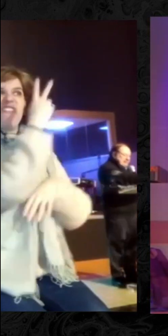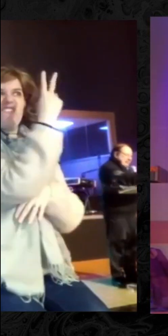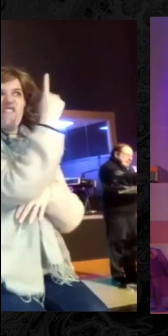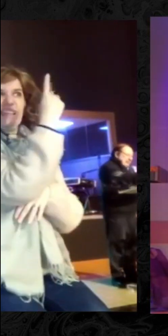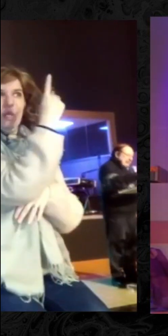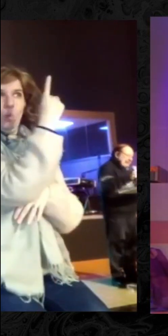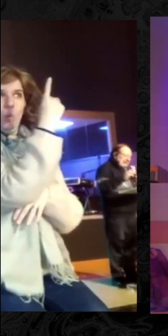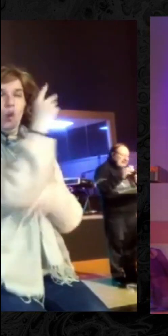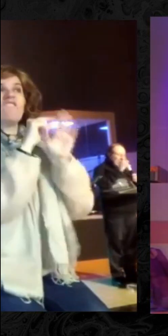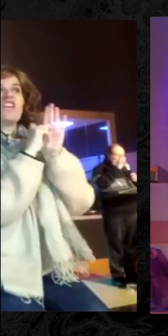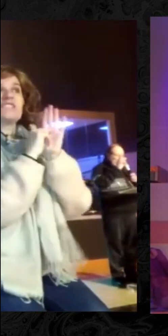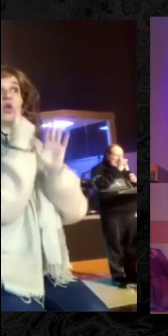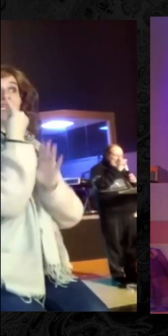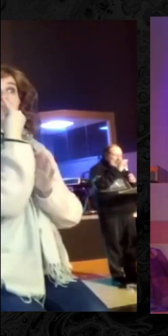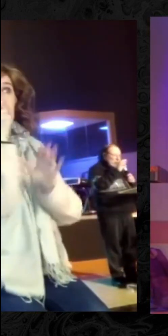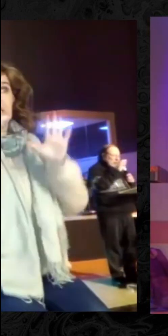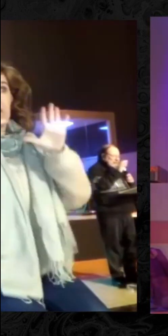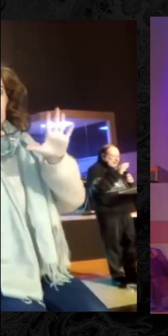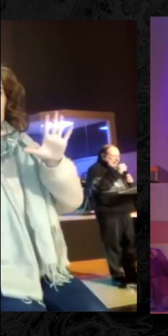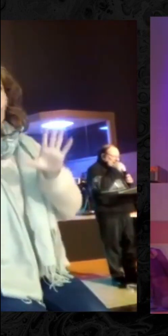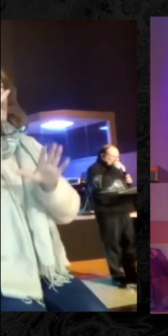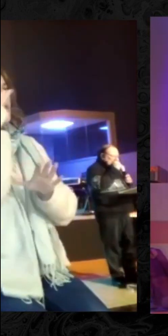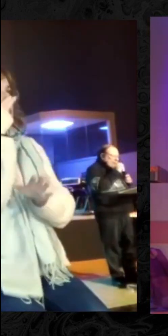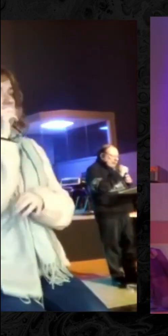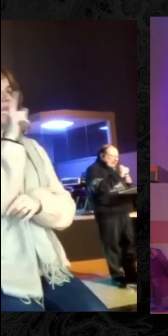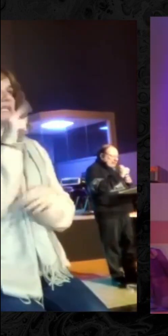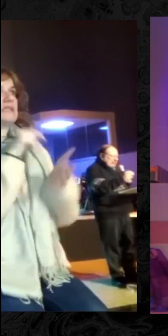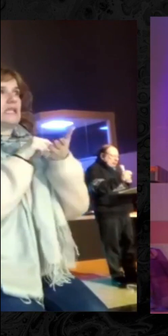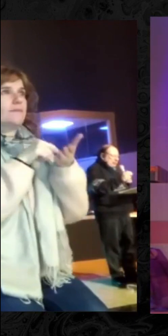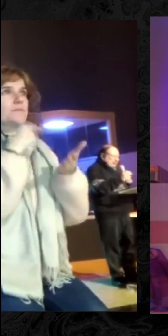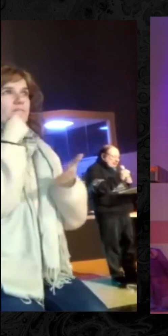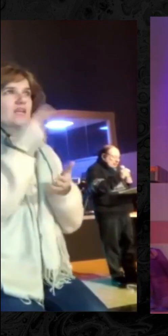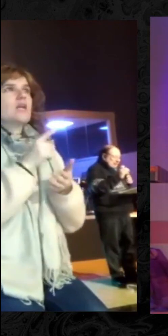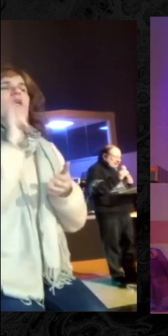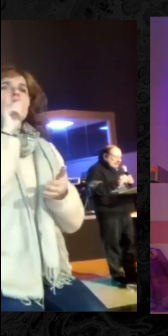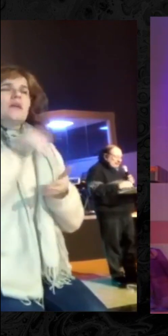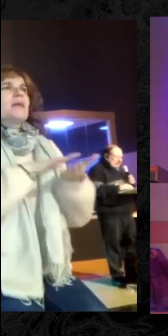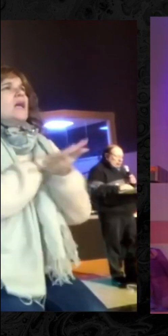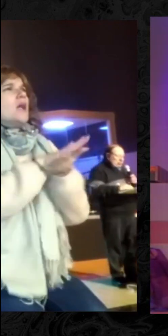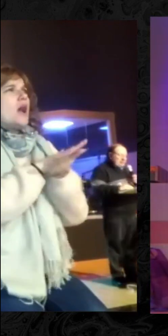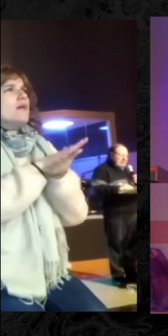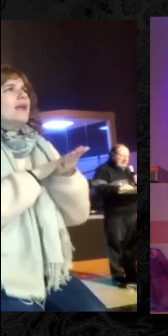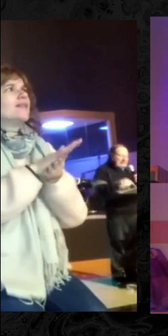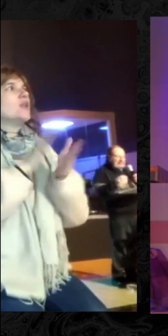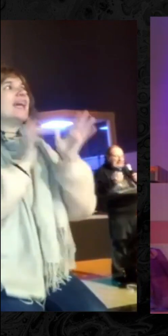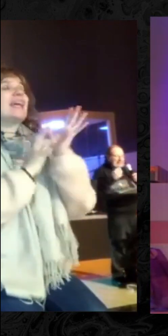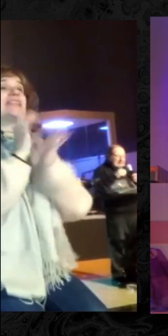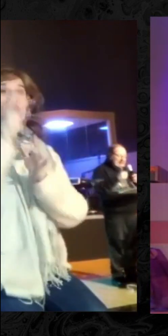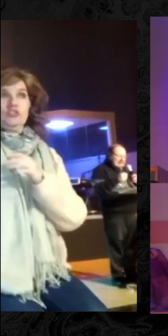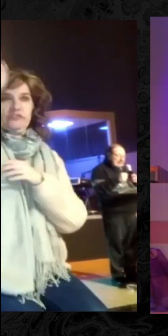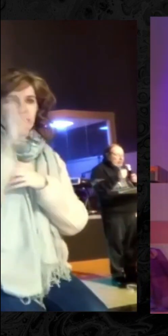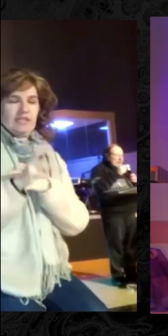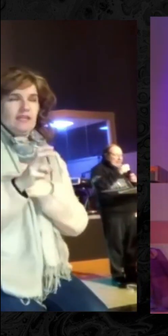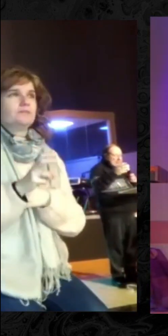en adelante dice hay muy aquí algo muy interesante porque también vamos a estar hablando de la Avenida del señor y de y